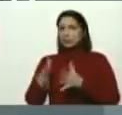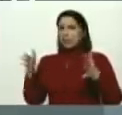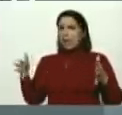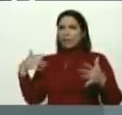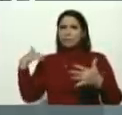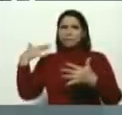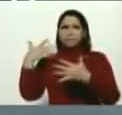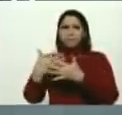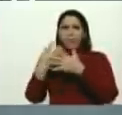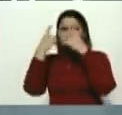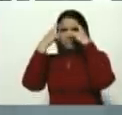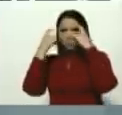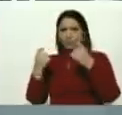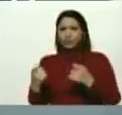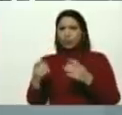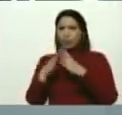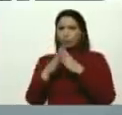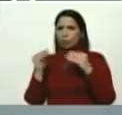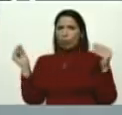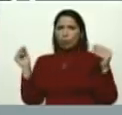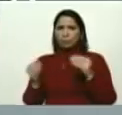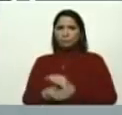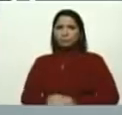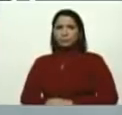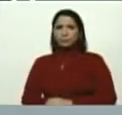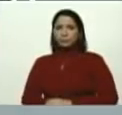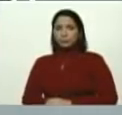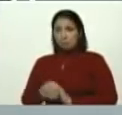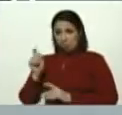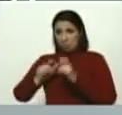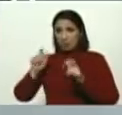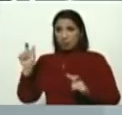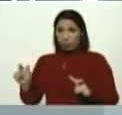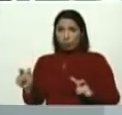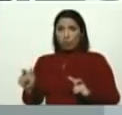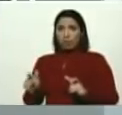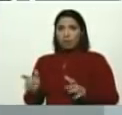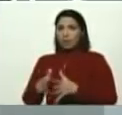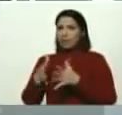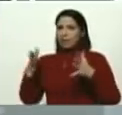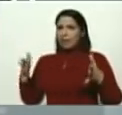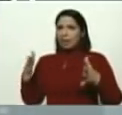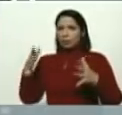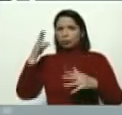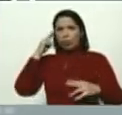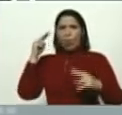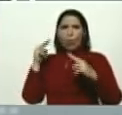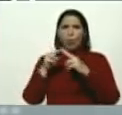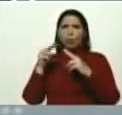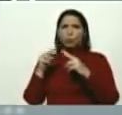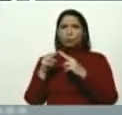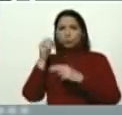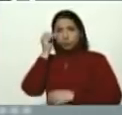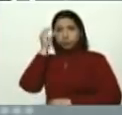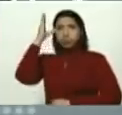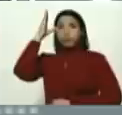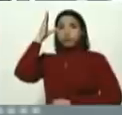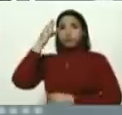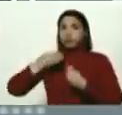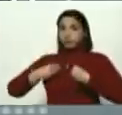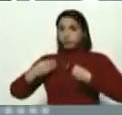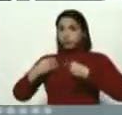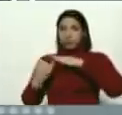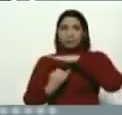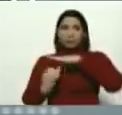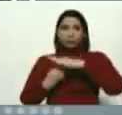una gran trayectoria profesional todos, gente de un gran conocimiento de la vida